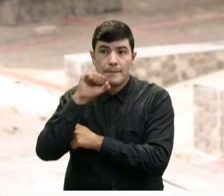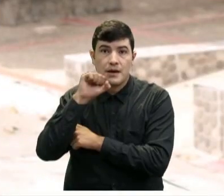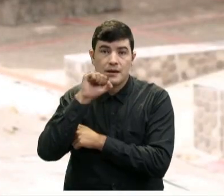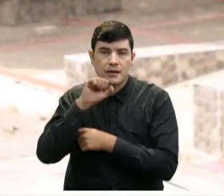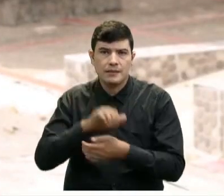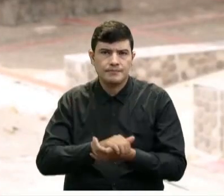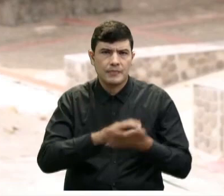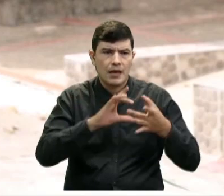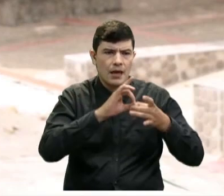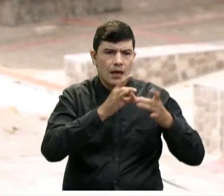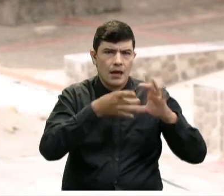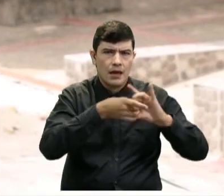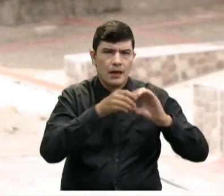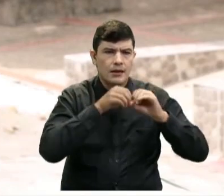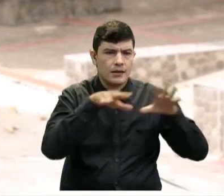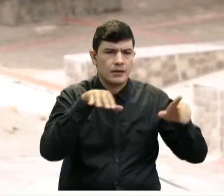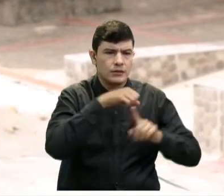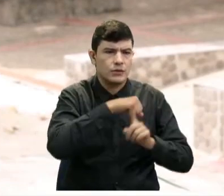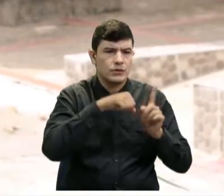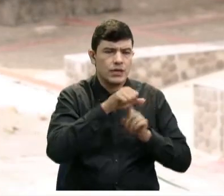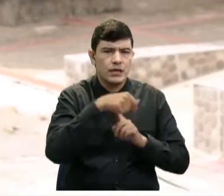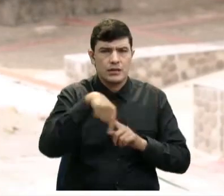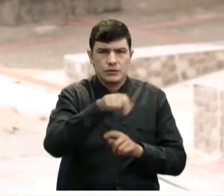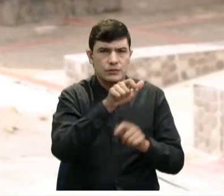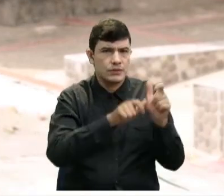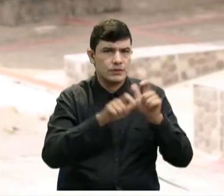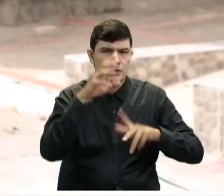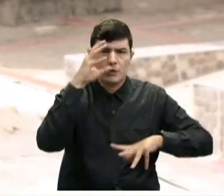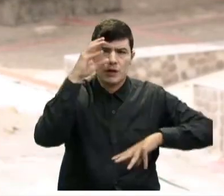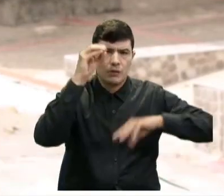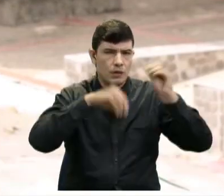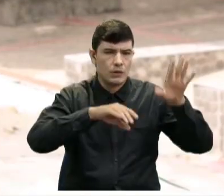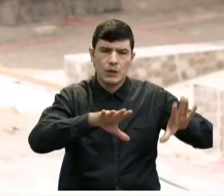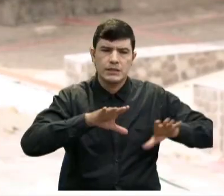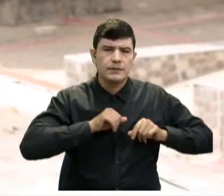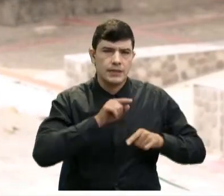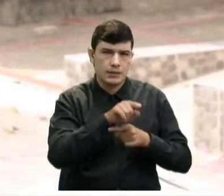las personas rechazaron estos hechos aquí en la ciudad.